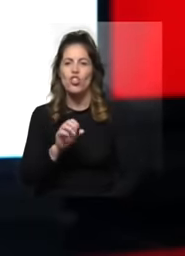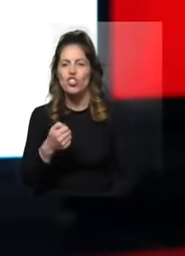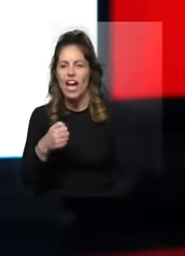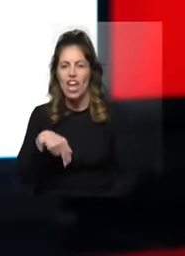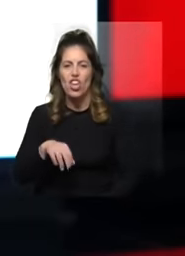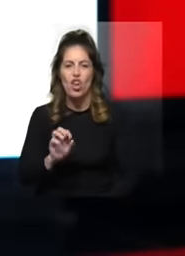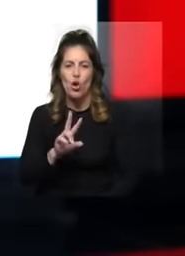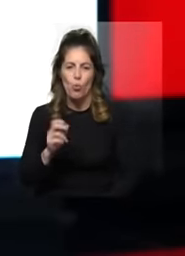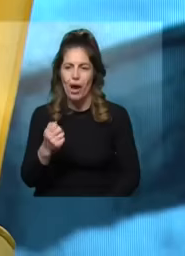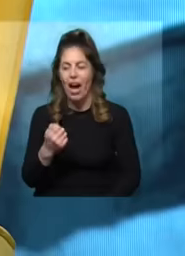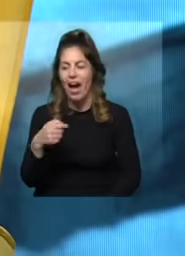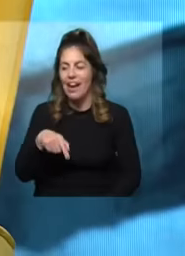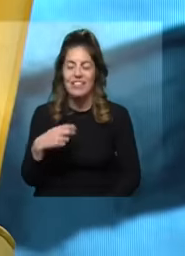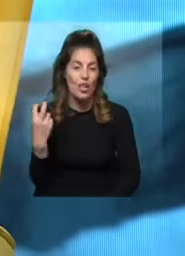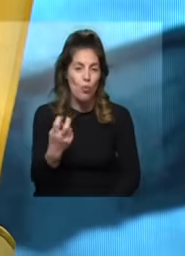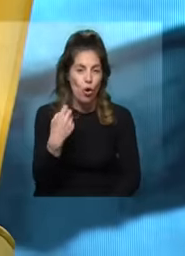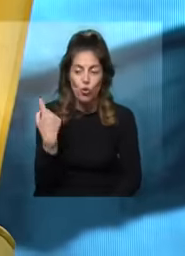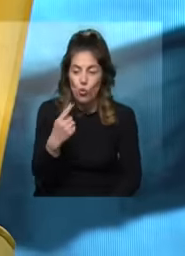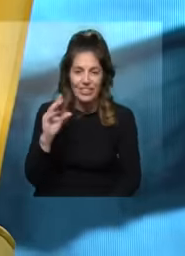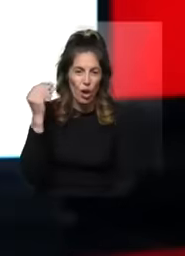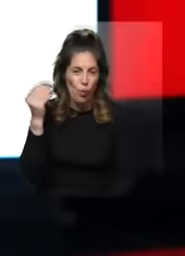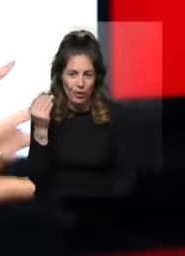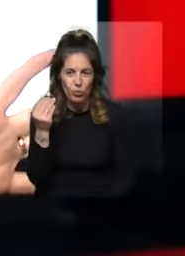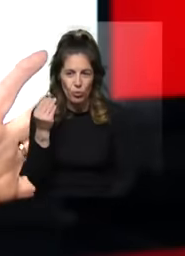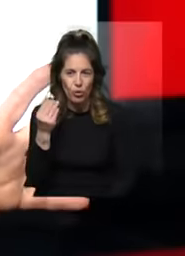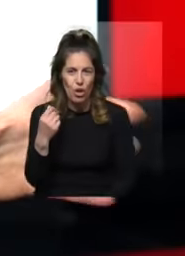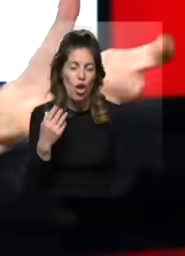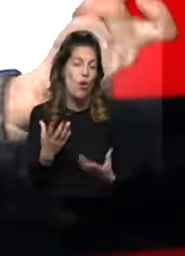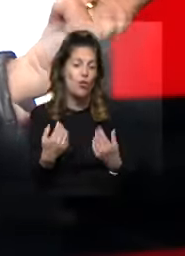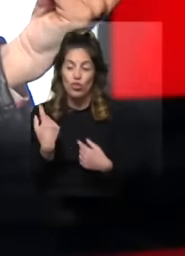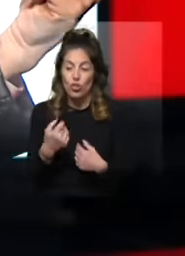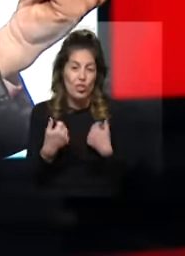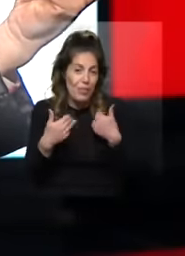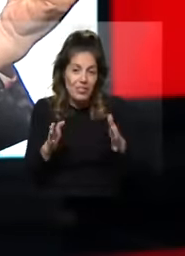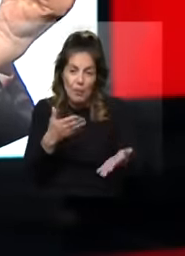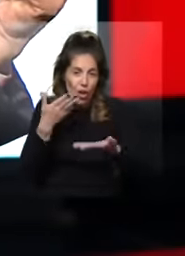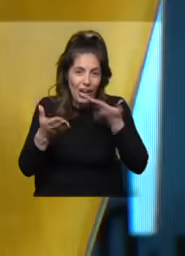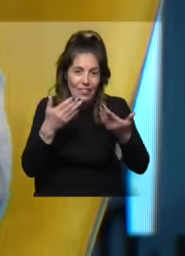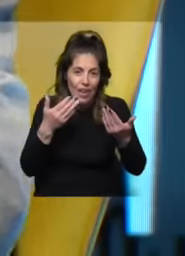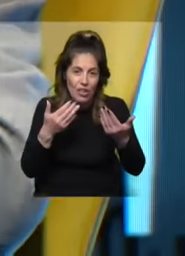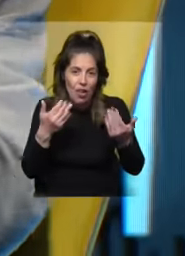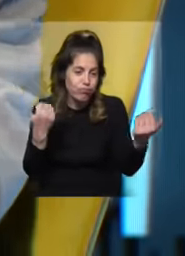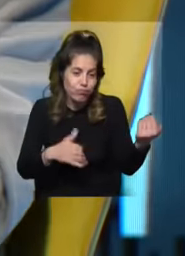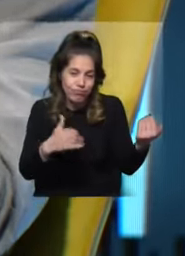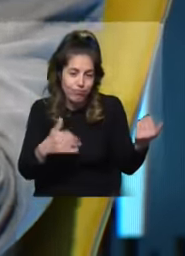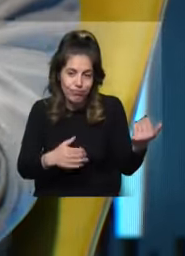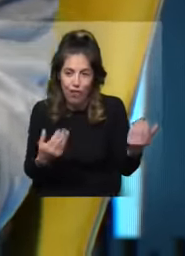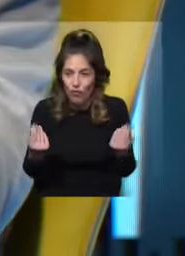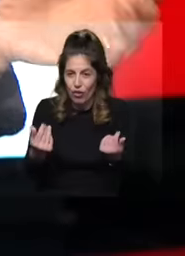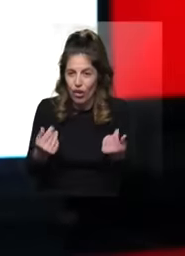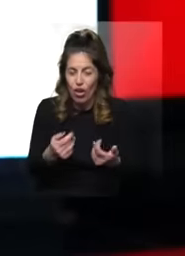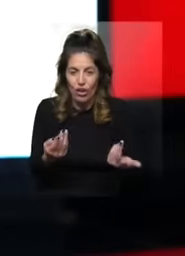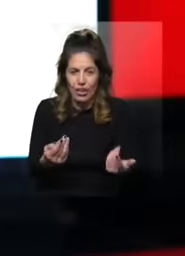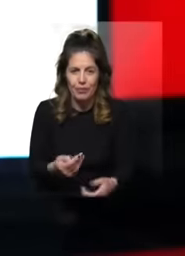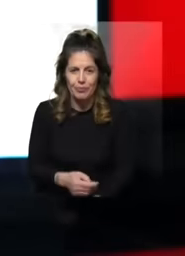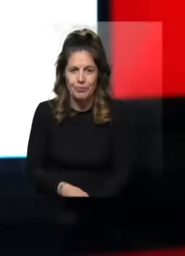nuestra juventud, aunque muchos arrancamos cantando Folclore. Sapo cancionero. Sí, sí, sí. Con tres